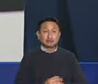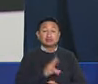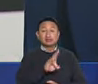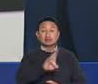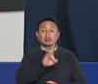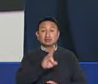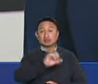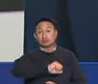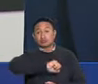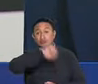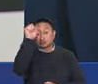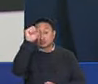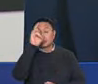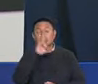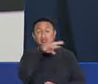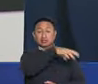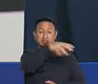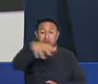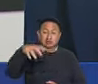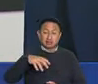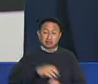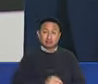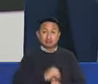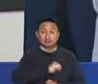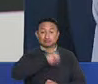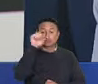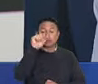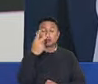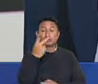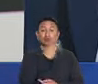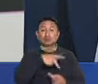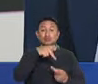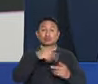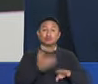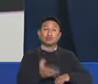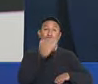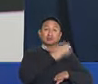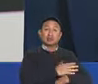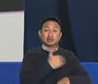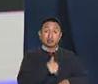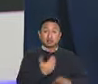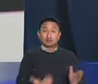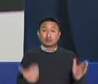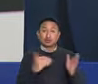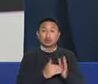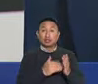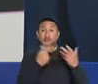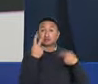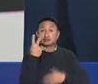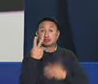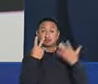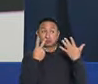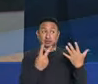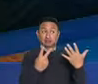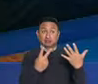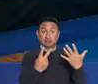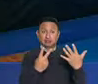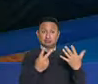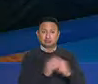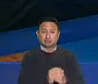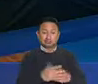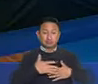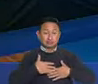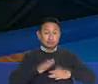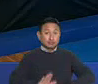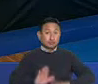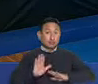7 triunfos, 7 provincias de las 2 prefecturas de la elección anterior, ahora Roberto son 7. Se sumó. Y eso nos